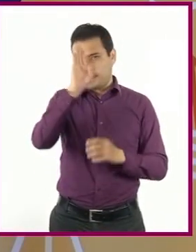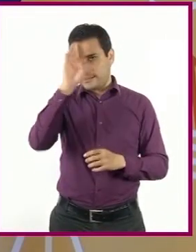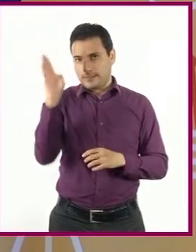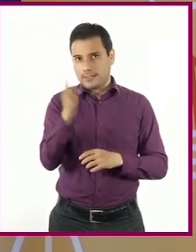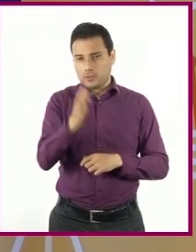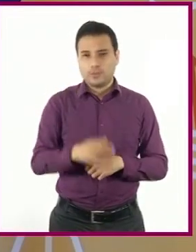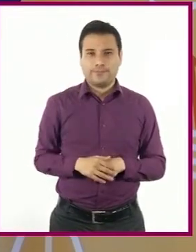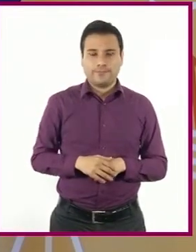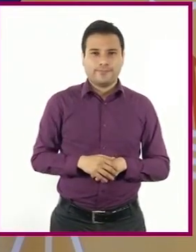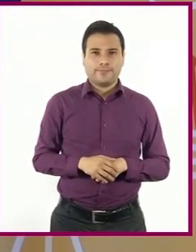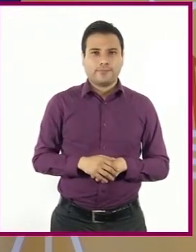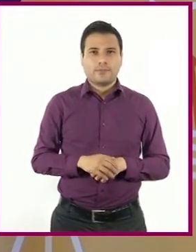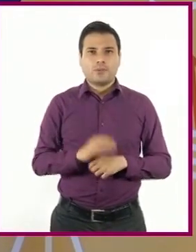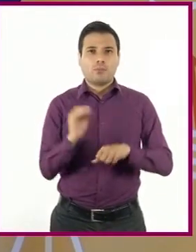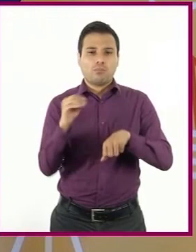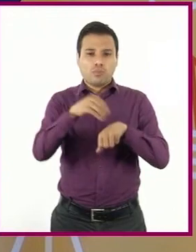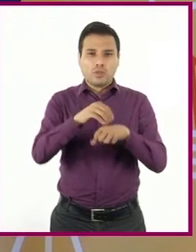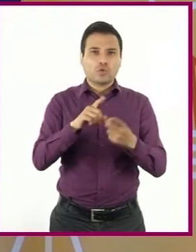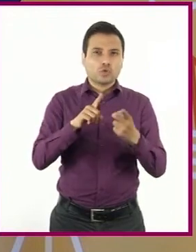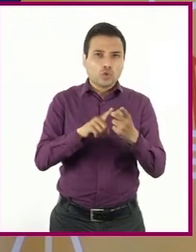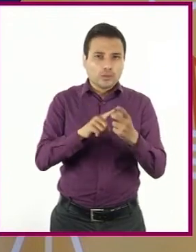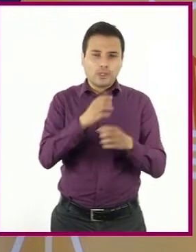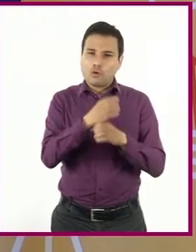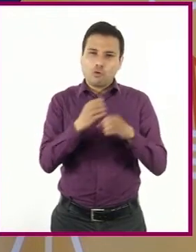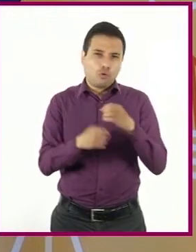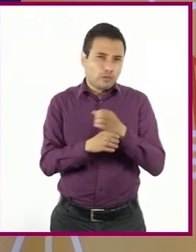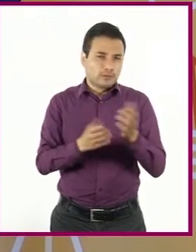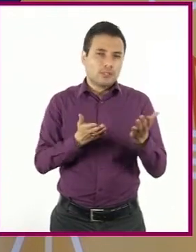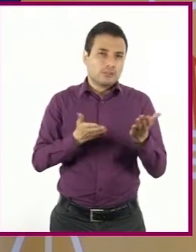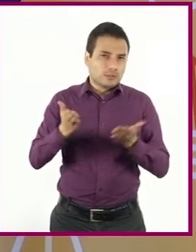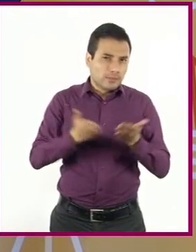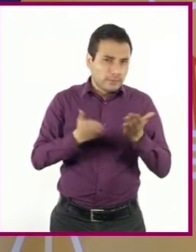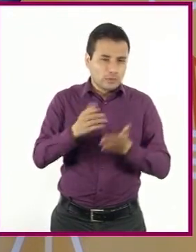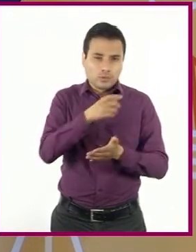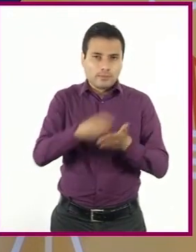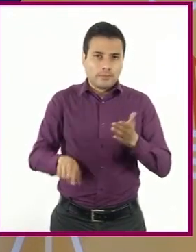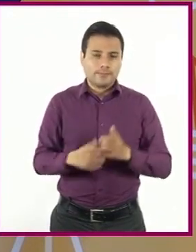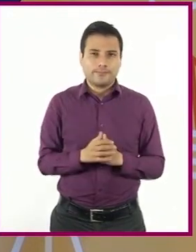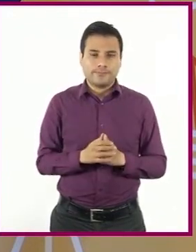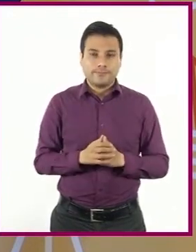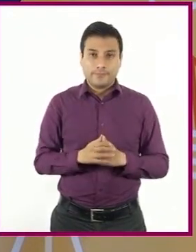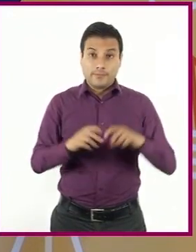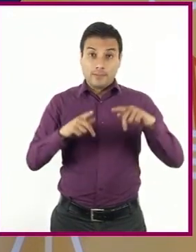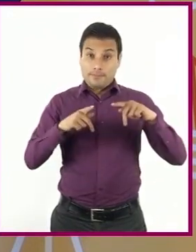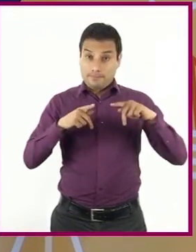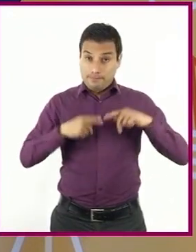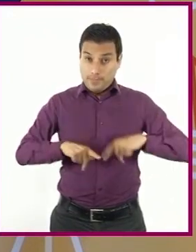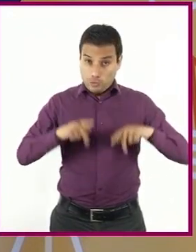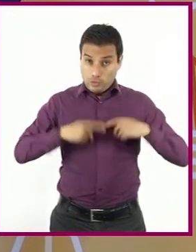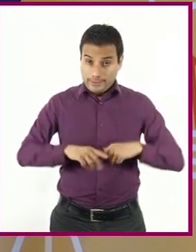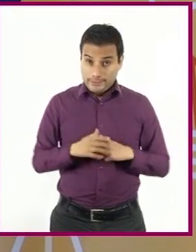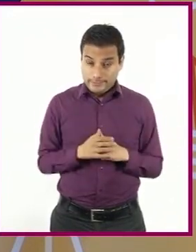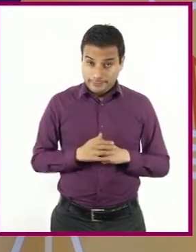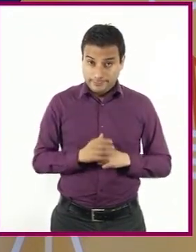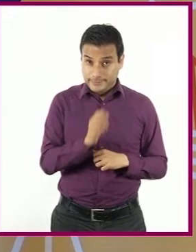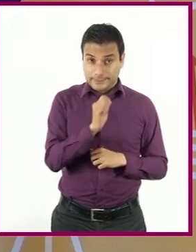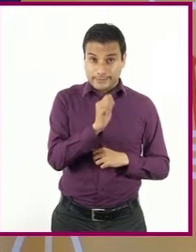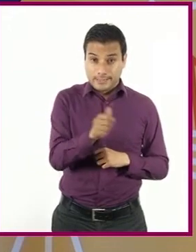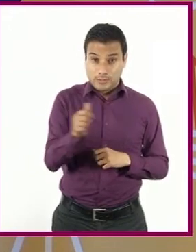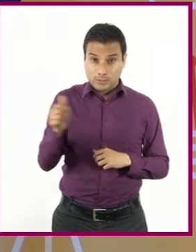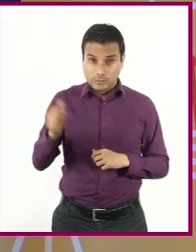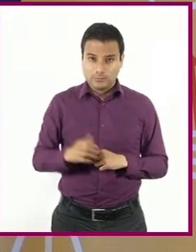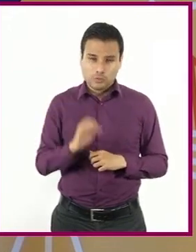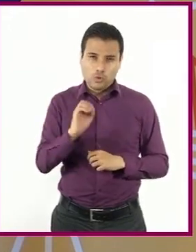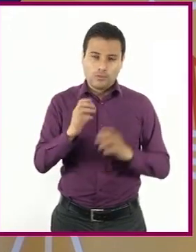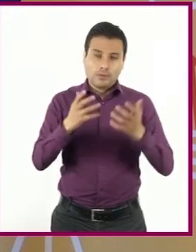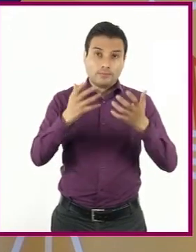aplica al costo final de bienes y servicios. Las personas físicas, es decir, los individuos, y morales,